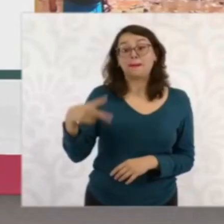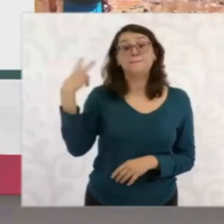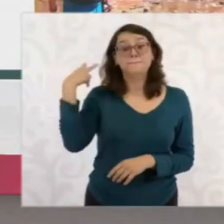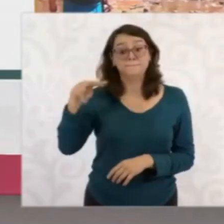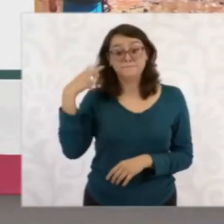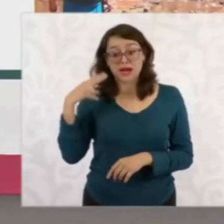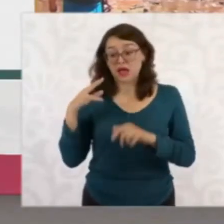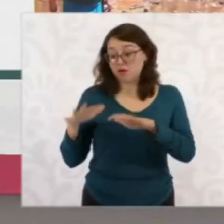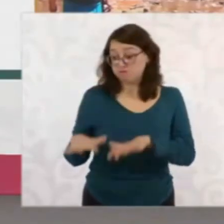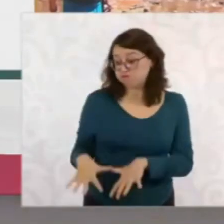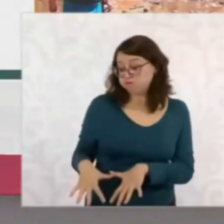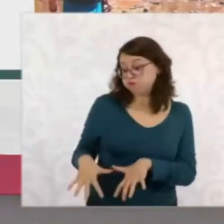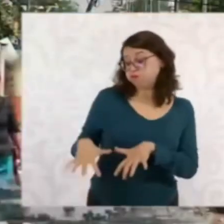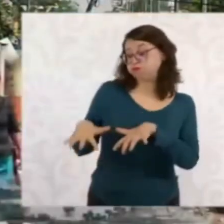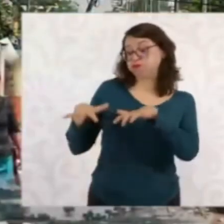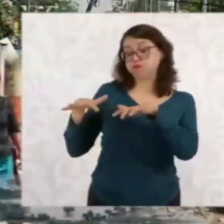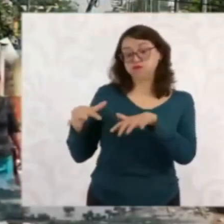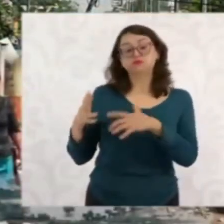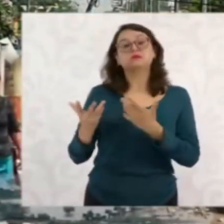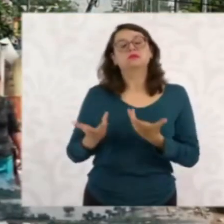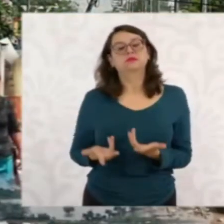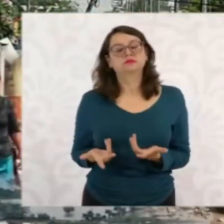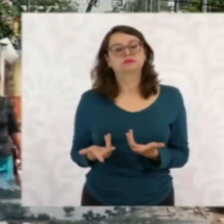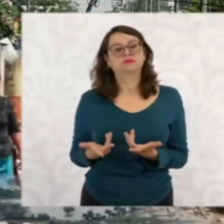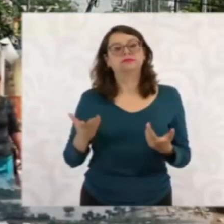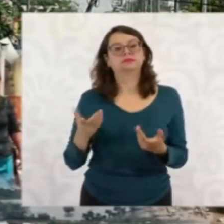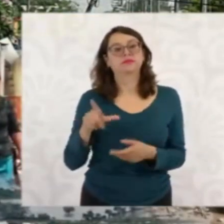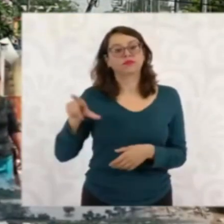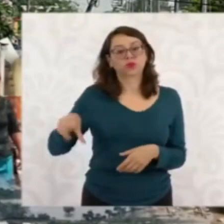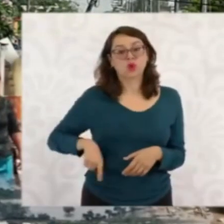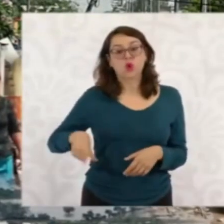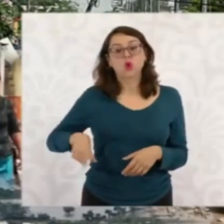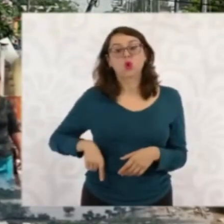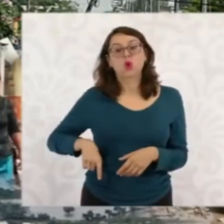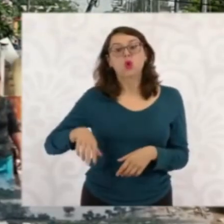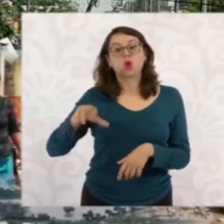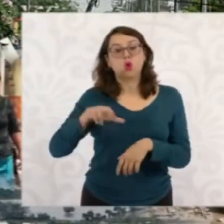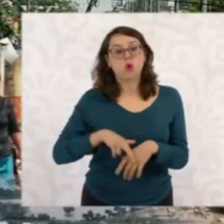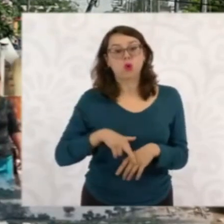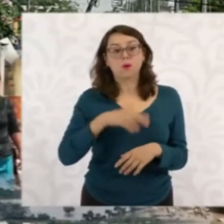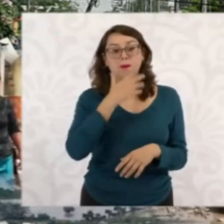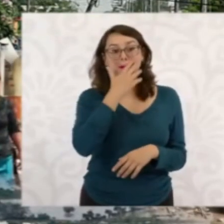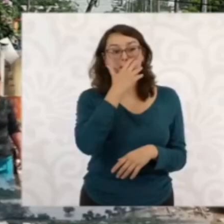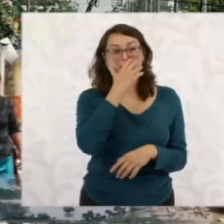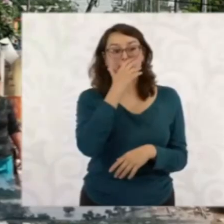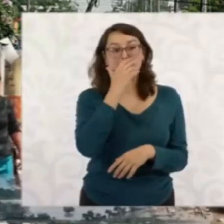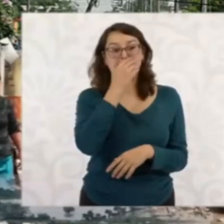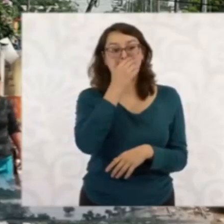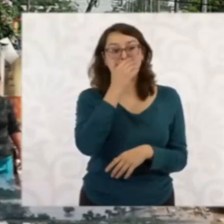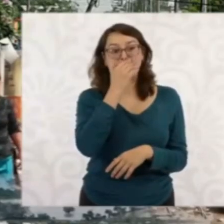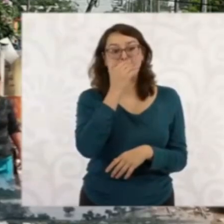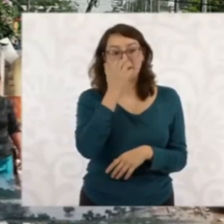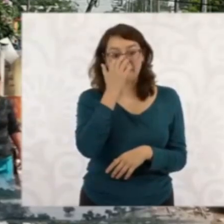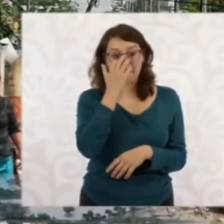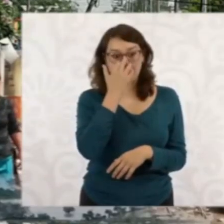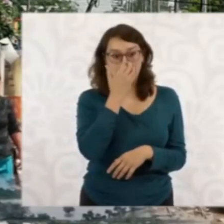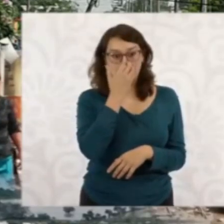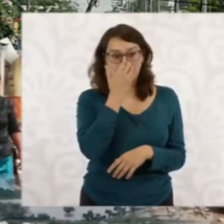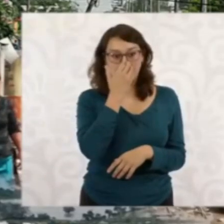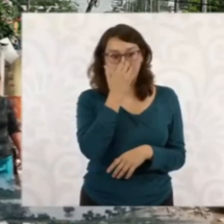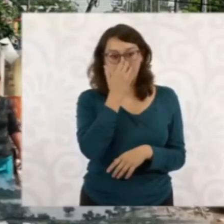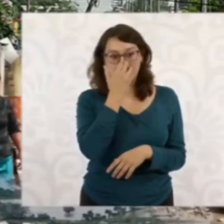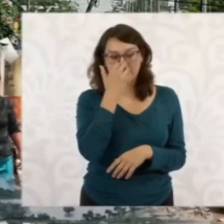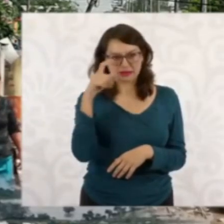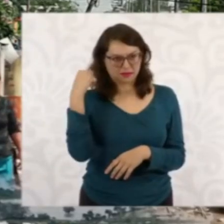y con el Matthew. En ese entonces, pues el gobernador era Granier en Veracruz. Sí, no, perdón, es Granier de